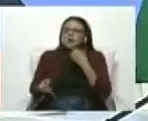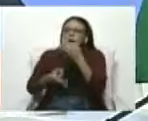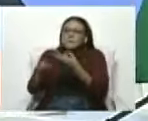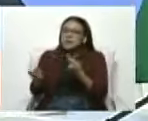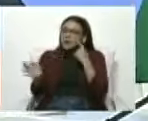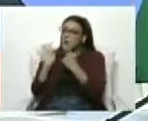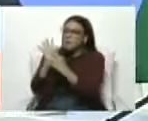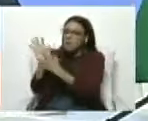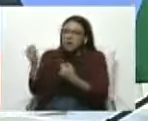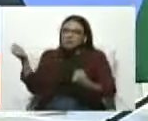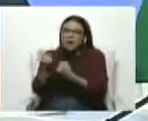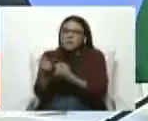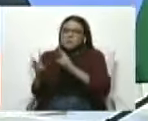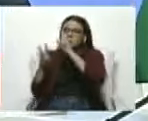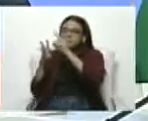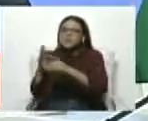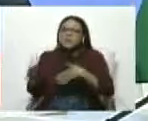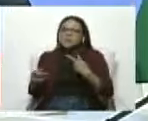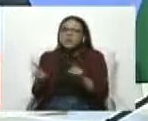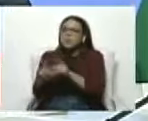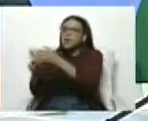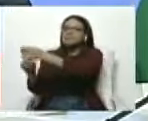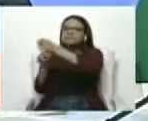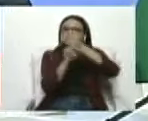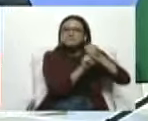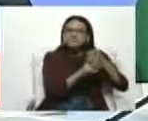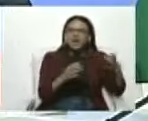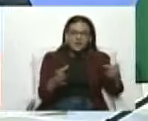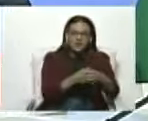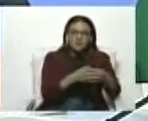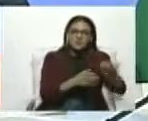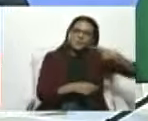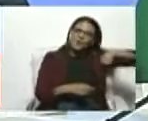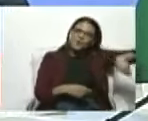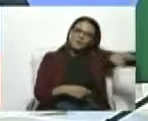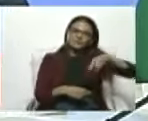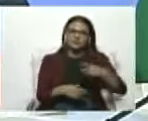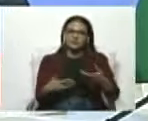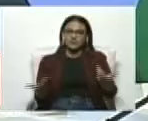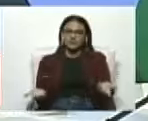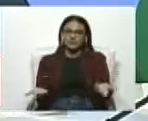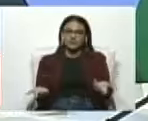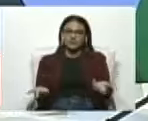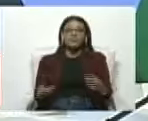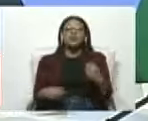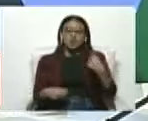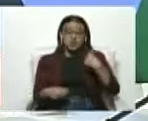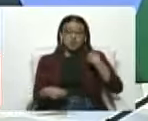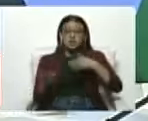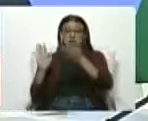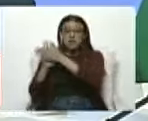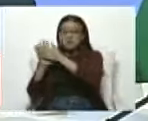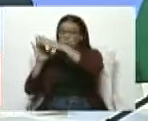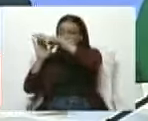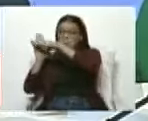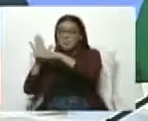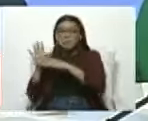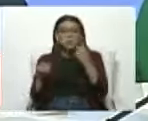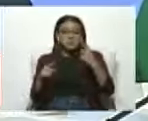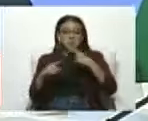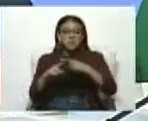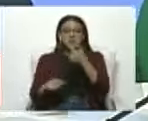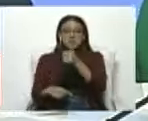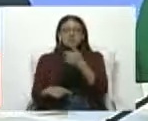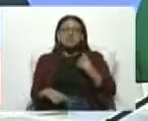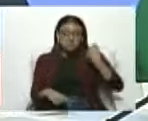gente. Yo tengo uno en mi 1x10. Que nunca había votado por el chavismo. Y ahora lo lleva amarrado la trabilla y el